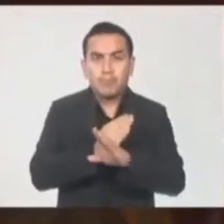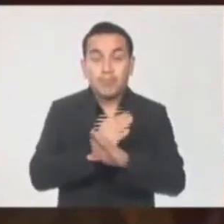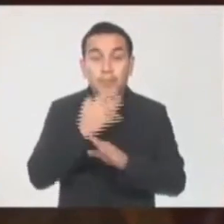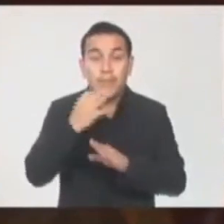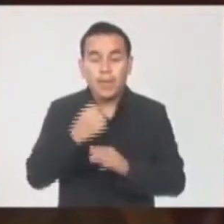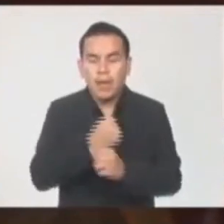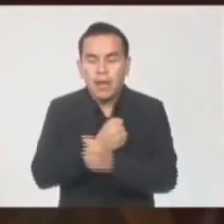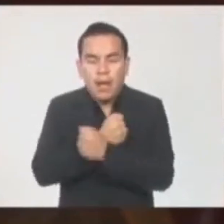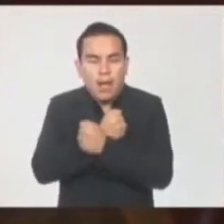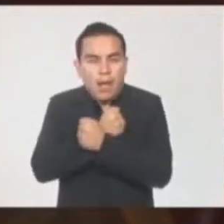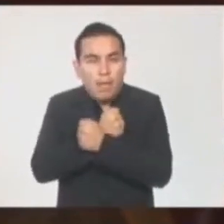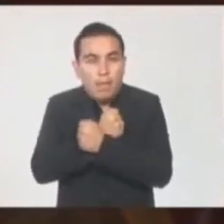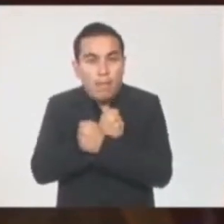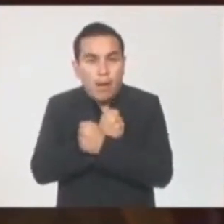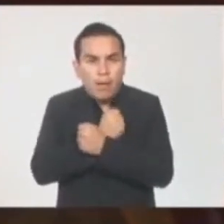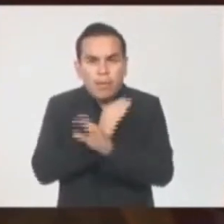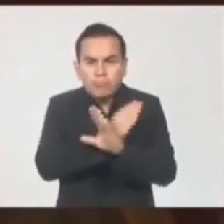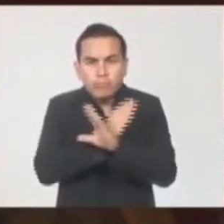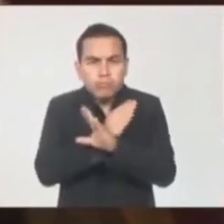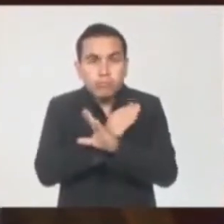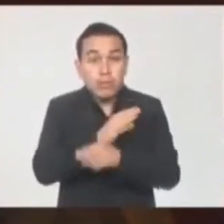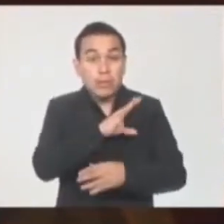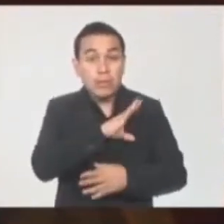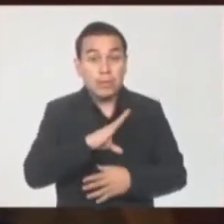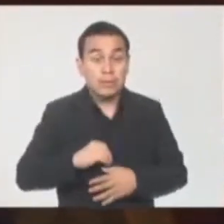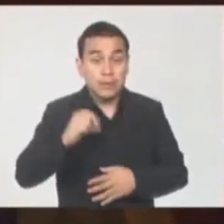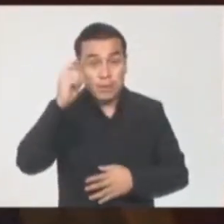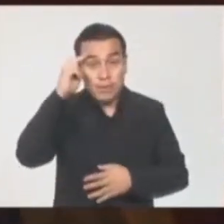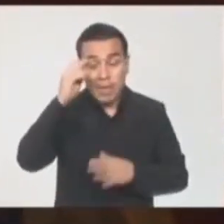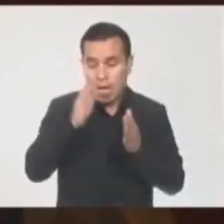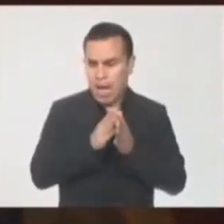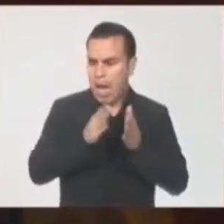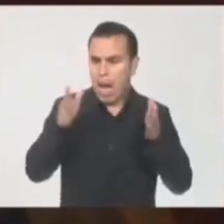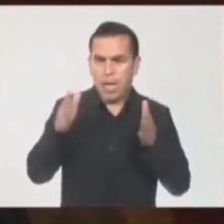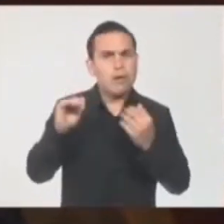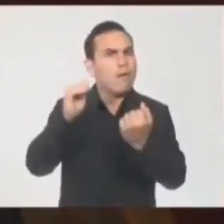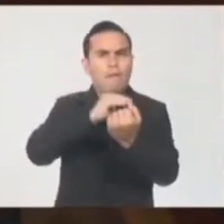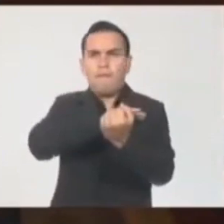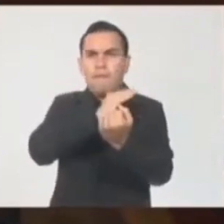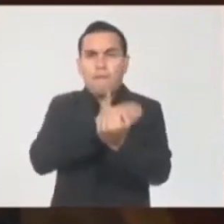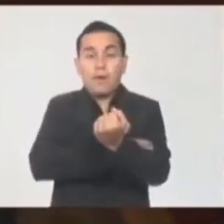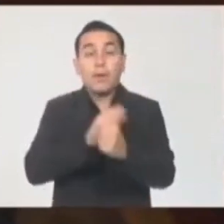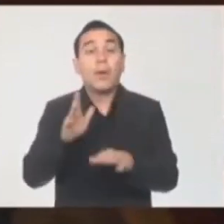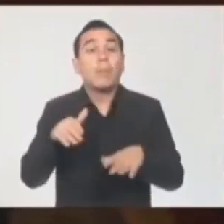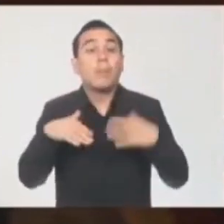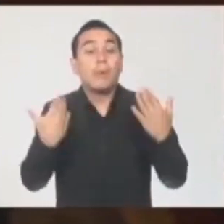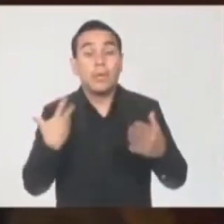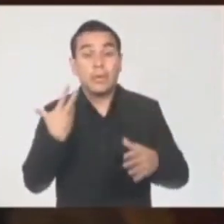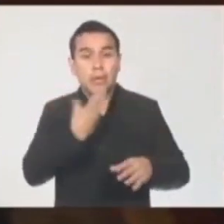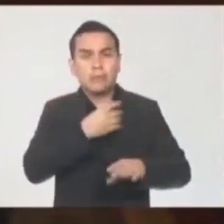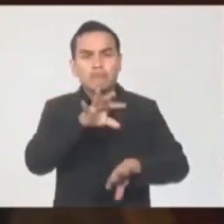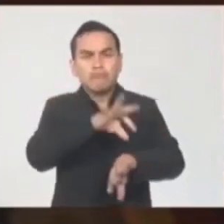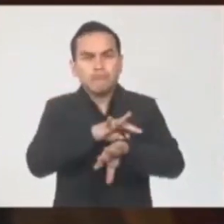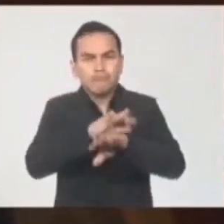Amemos y defendamos nuestra patria, no porque sea la más grande ni la más poderosa, sino porque es la nuestra.